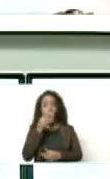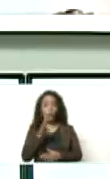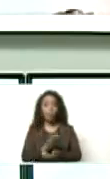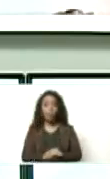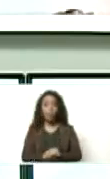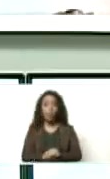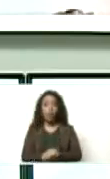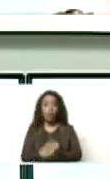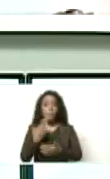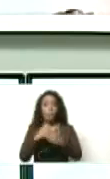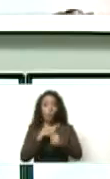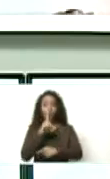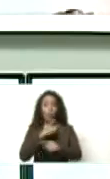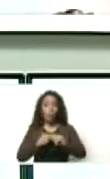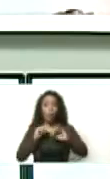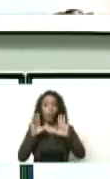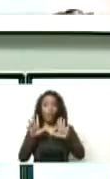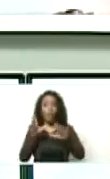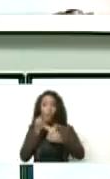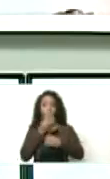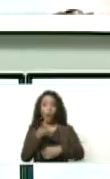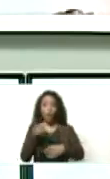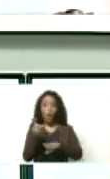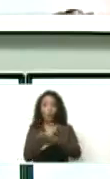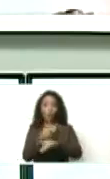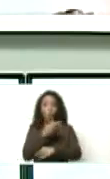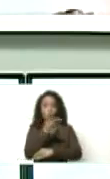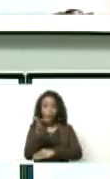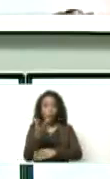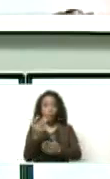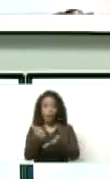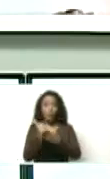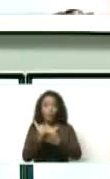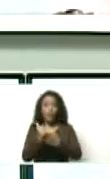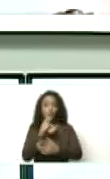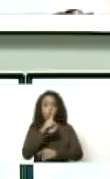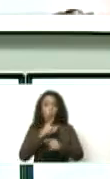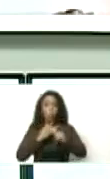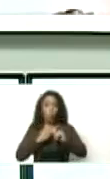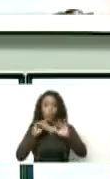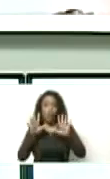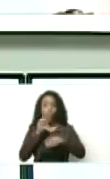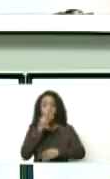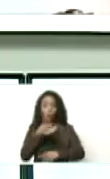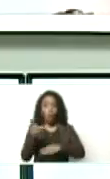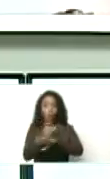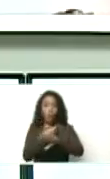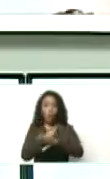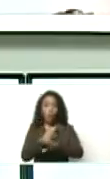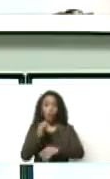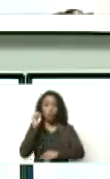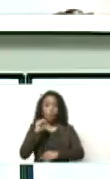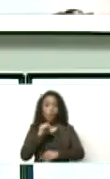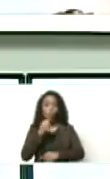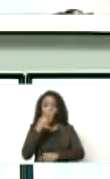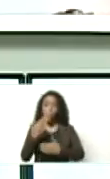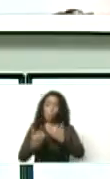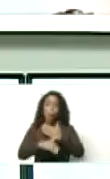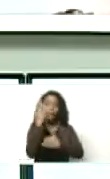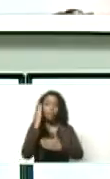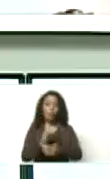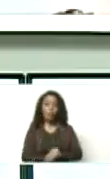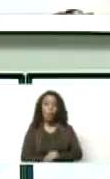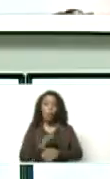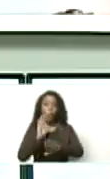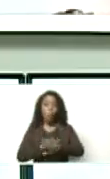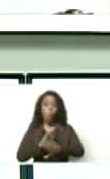vámonos entonces, el 1x10 del buen gobierno. ¿Ustedes me van a ayudar en el 1x10 del buen gobierno? Bueno, tenemos que echar para adelante,